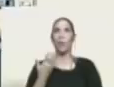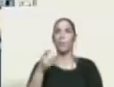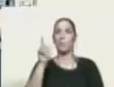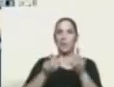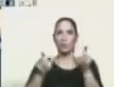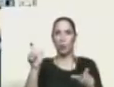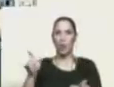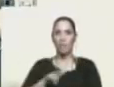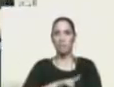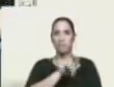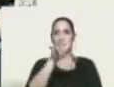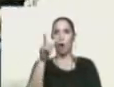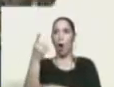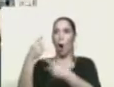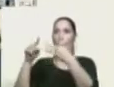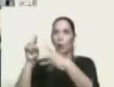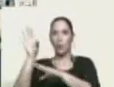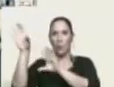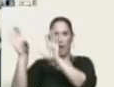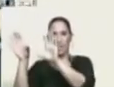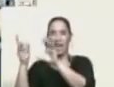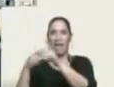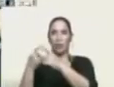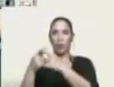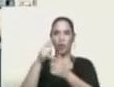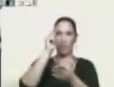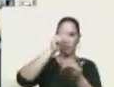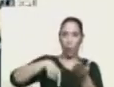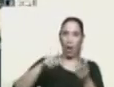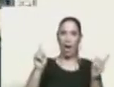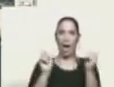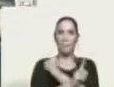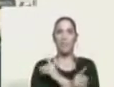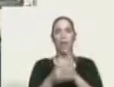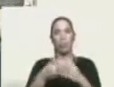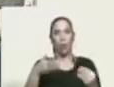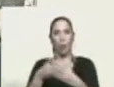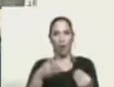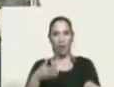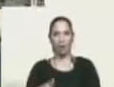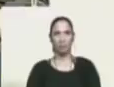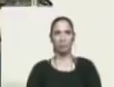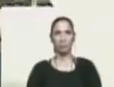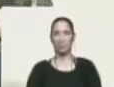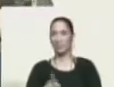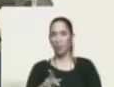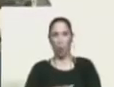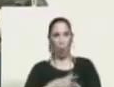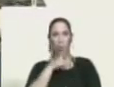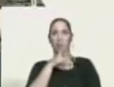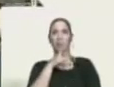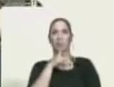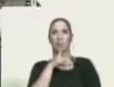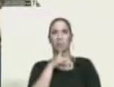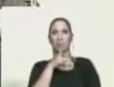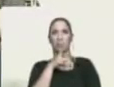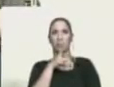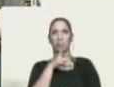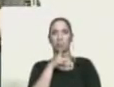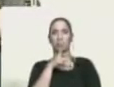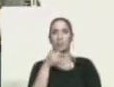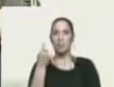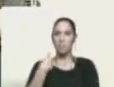prácticamente más débil dentro de la escala de estos actos asquerosos, como fueron los del fraude